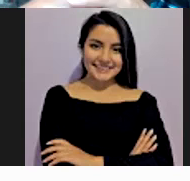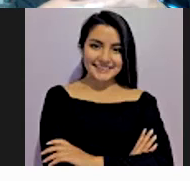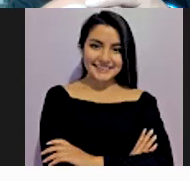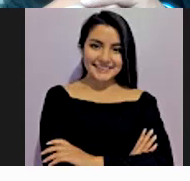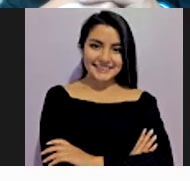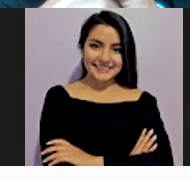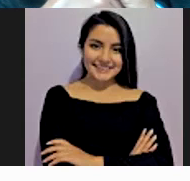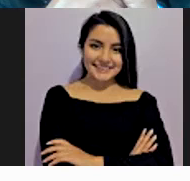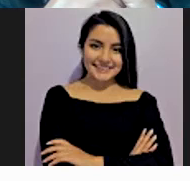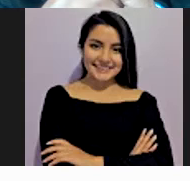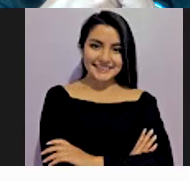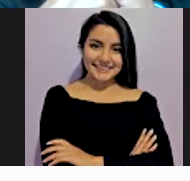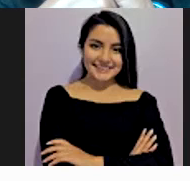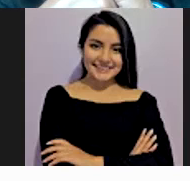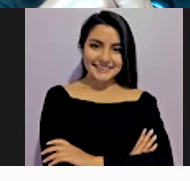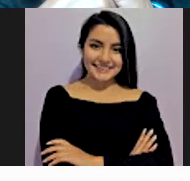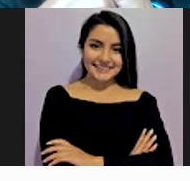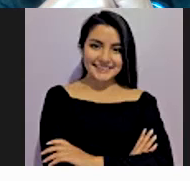¿A qué se relaciona más?